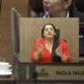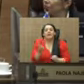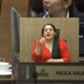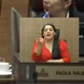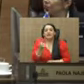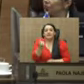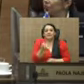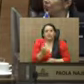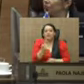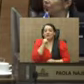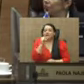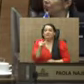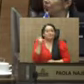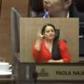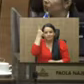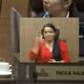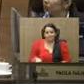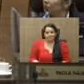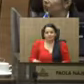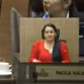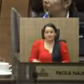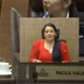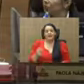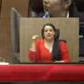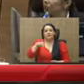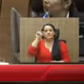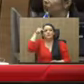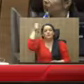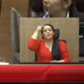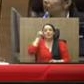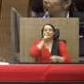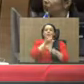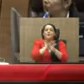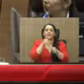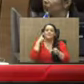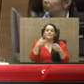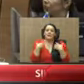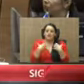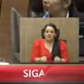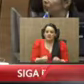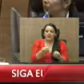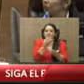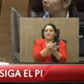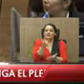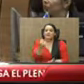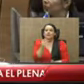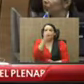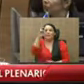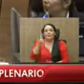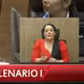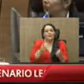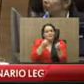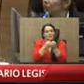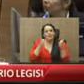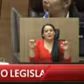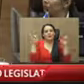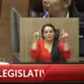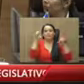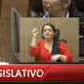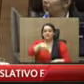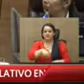incomprensible. Este gobierno se ha comprometido a sanear las finanzas de Costa Rica y apoyar la educación,